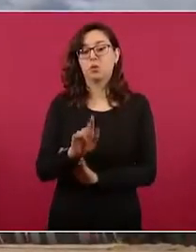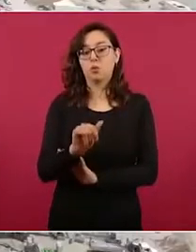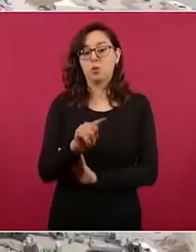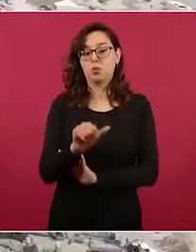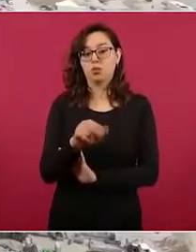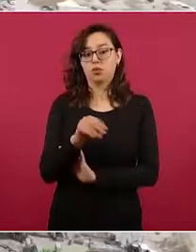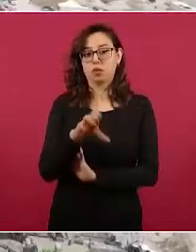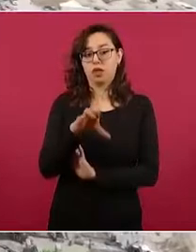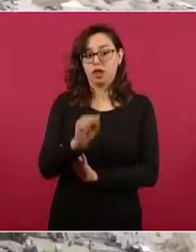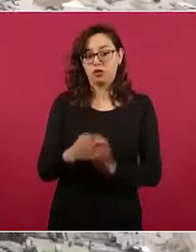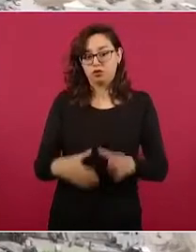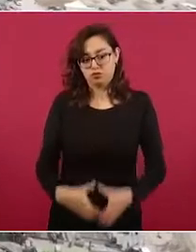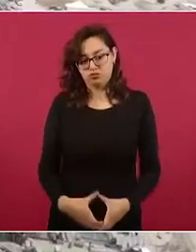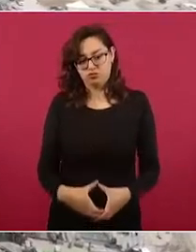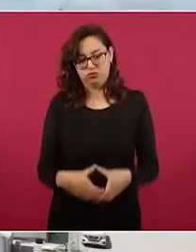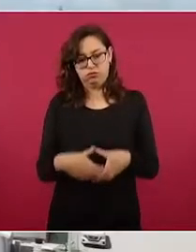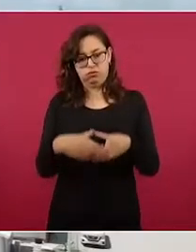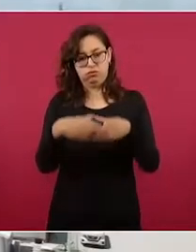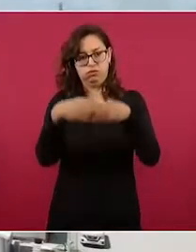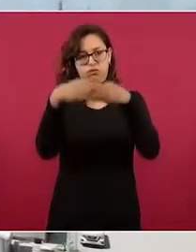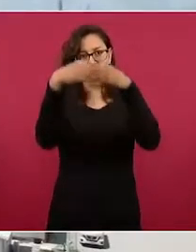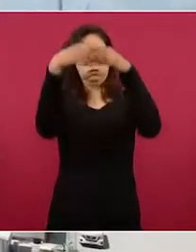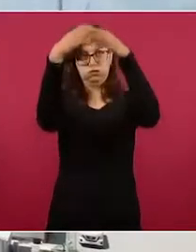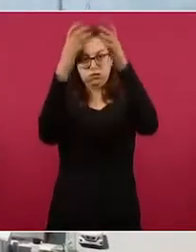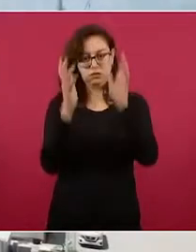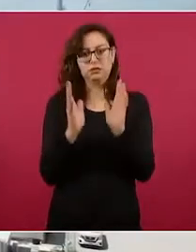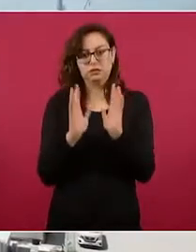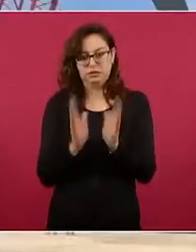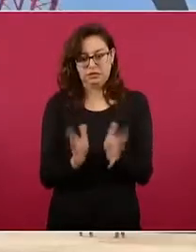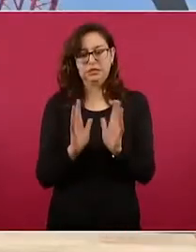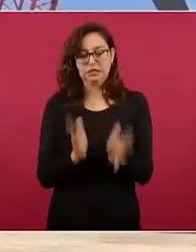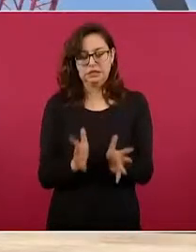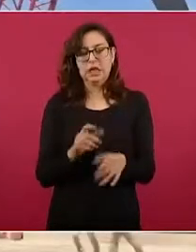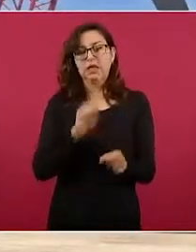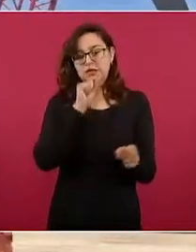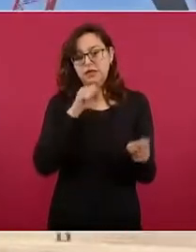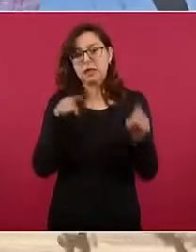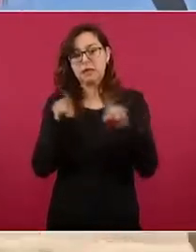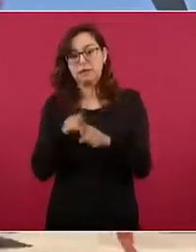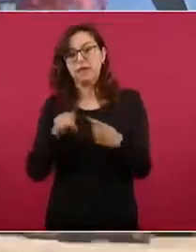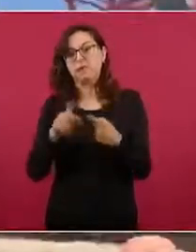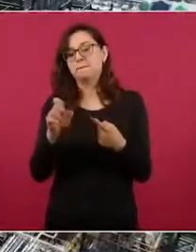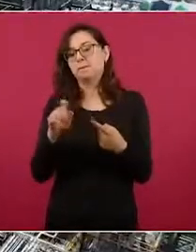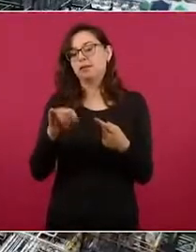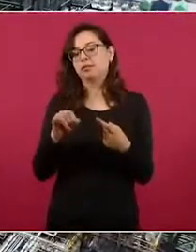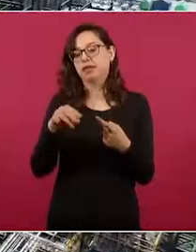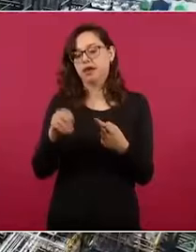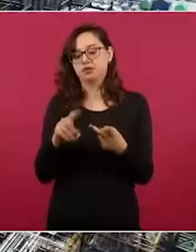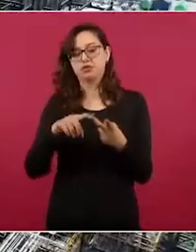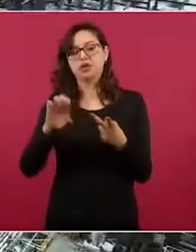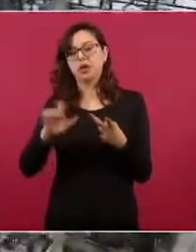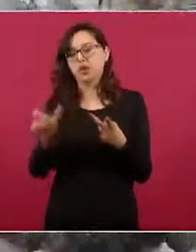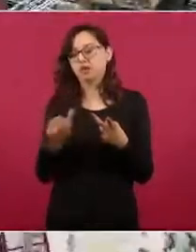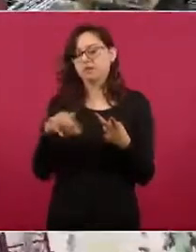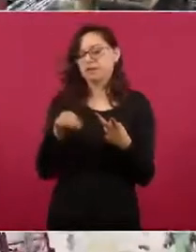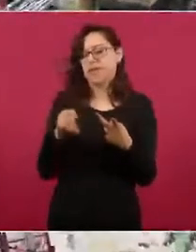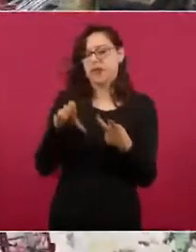torre desisodesbutanizadora y en la planta isomerizadora de pentanos y hexanos se realizó el izaje de la última